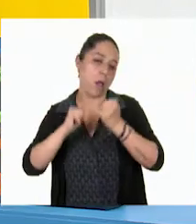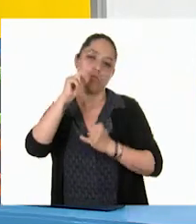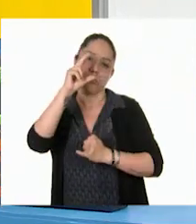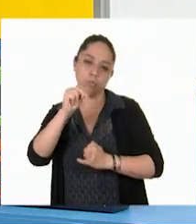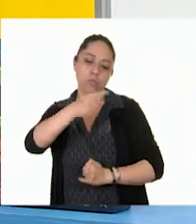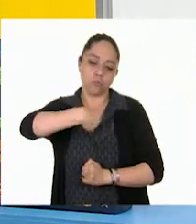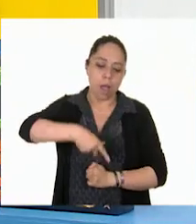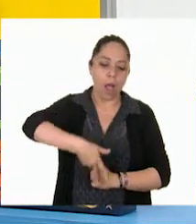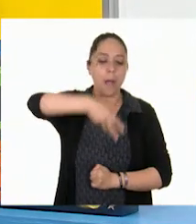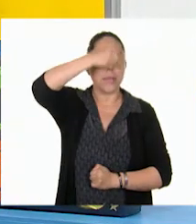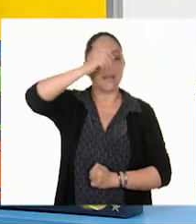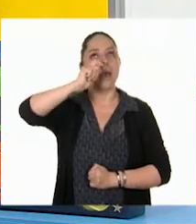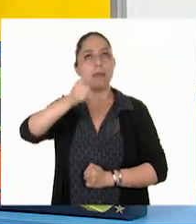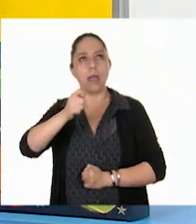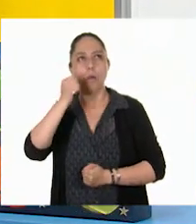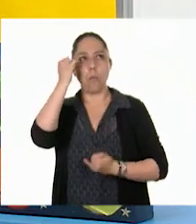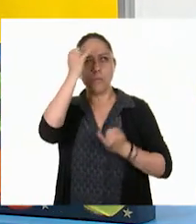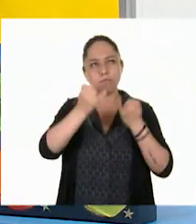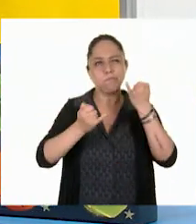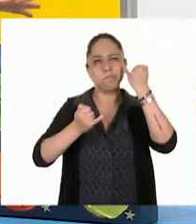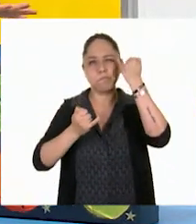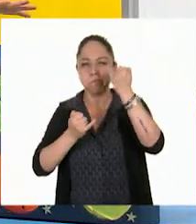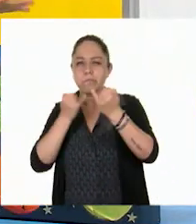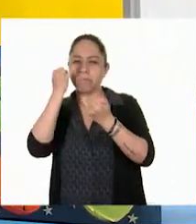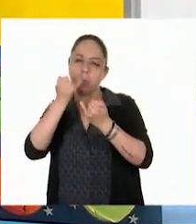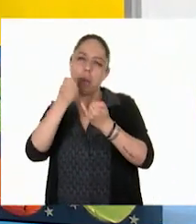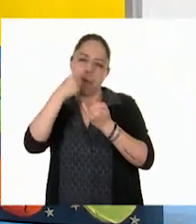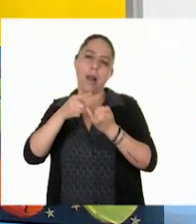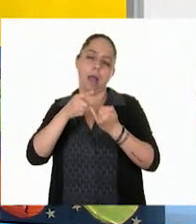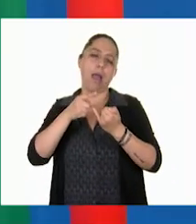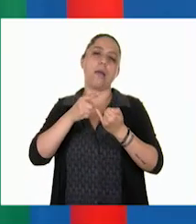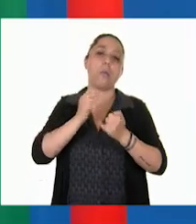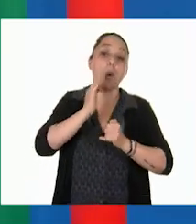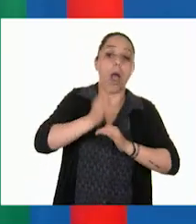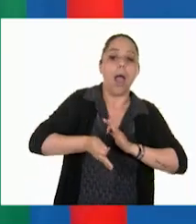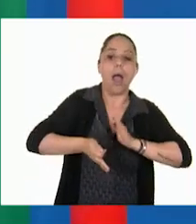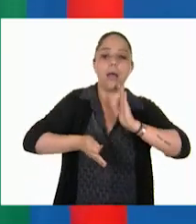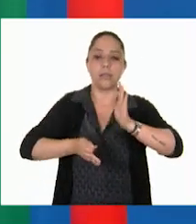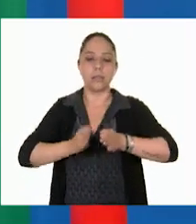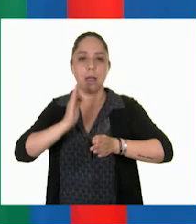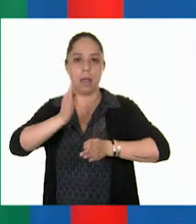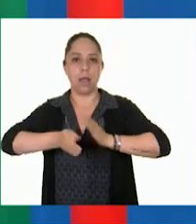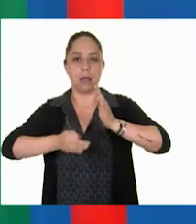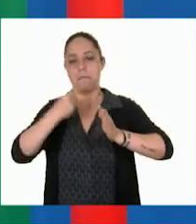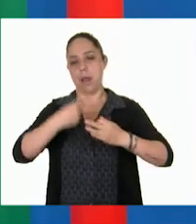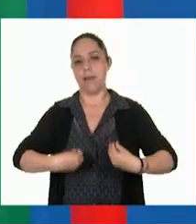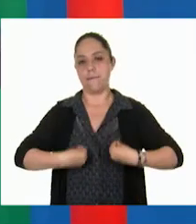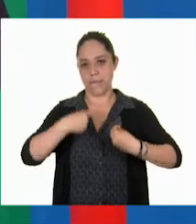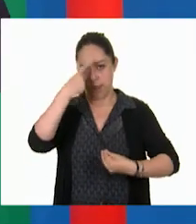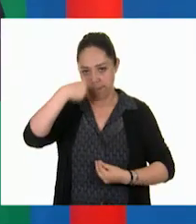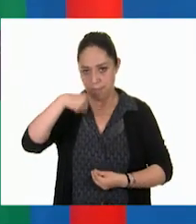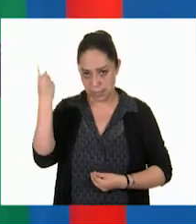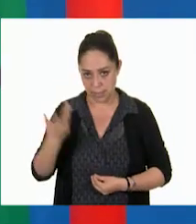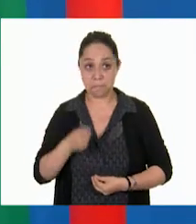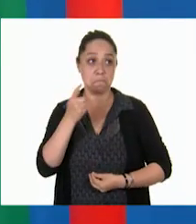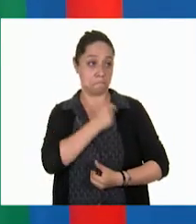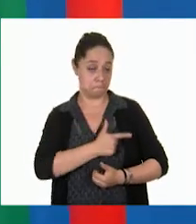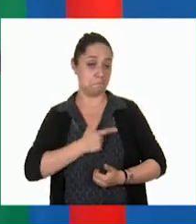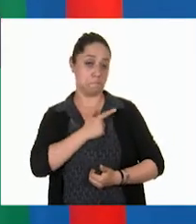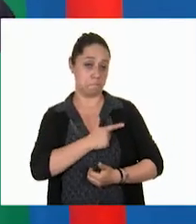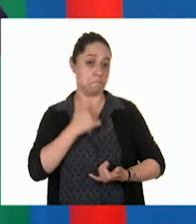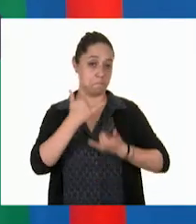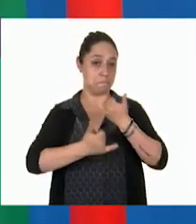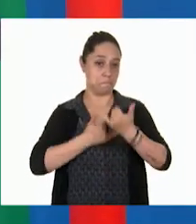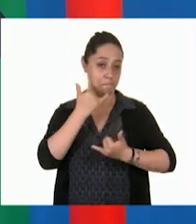y utilizar la creatividad para hacernos la vida más fácil. Muy bien, maestra. Este juego me gustó muchísimo, muchísimo. Nos ayudó